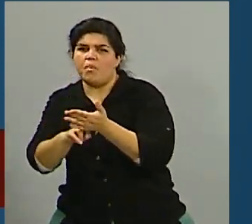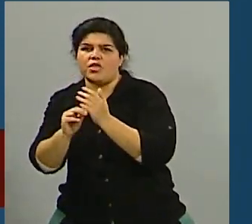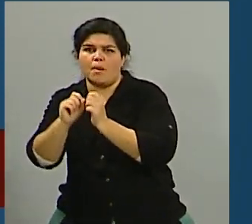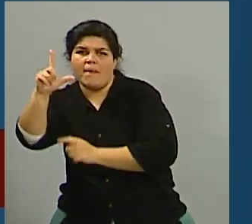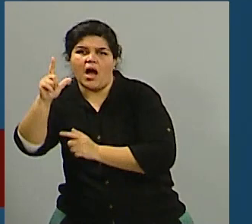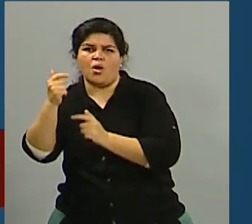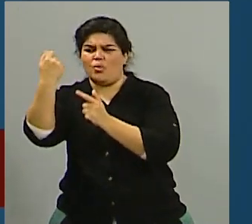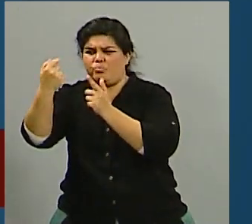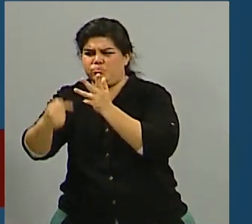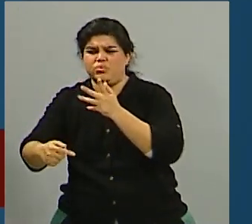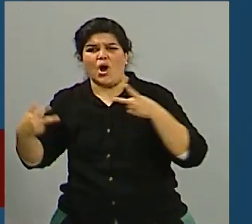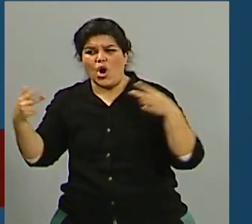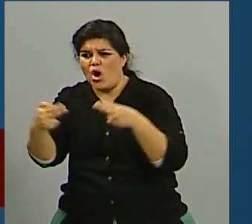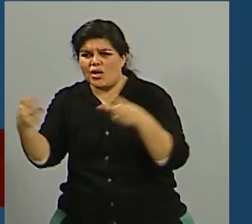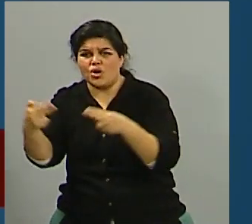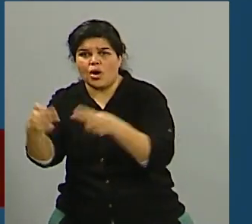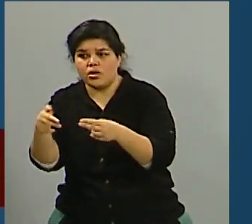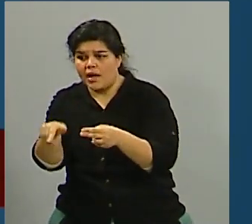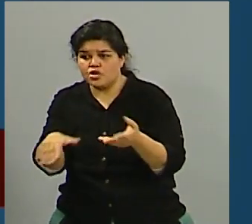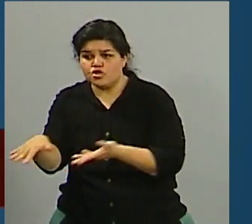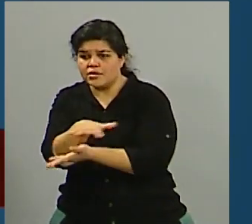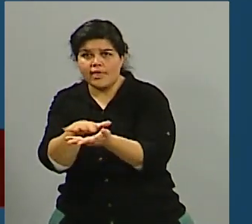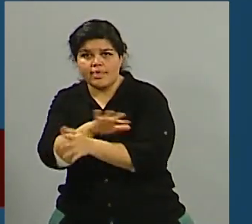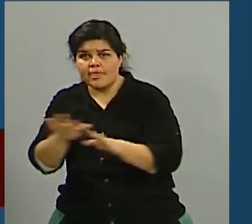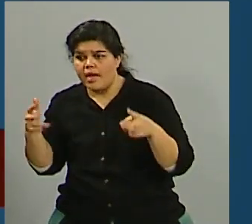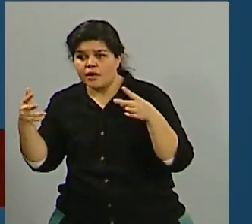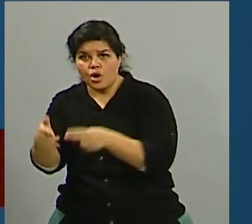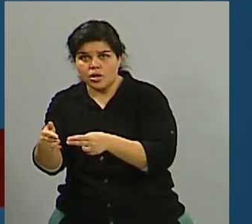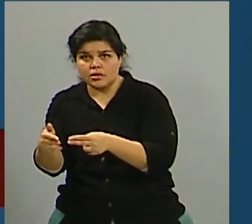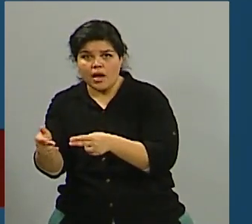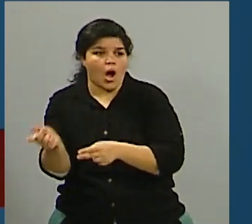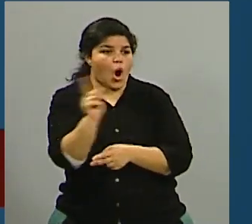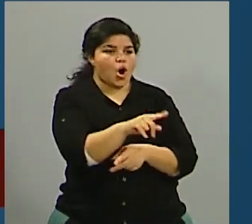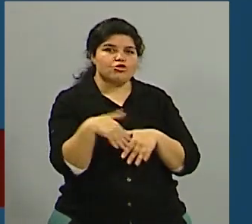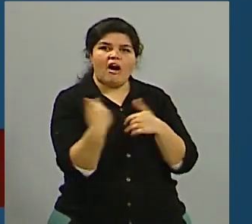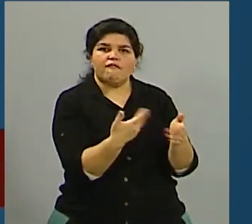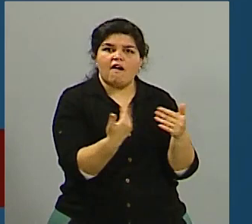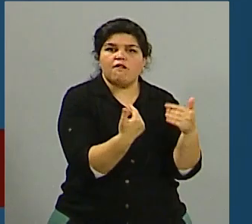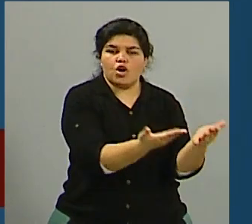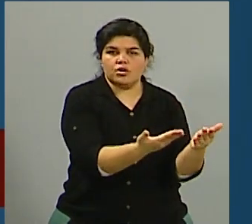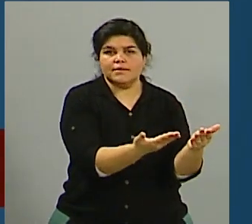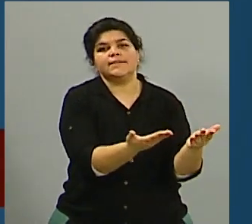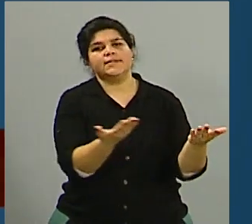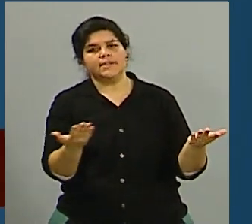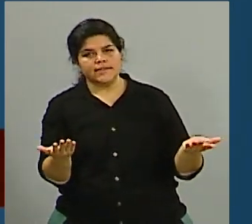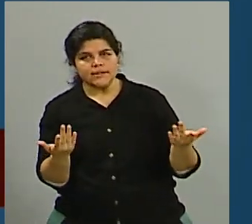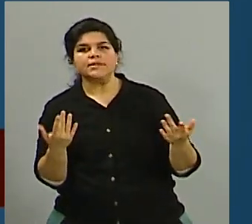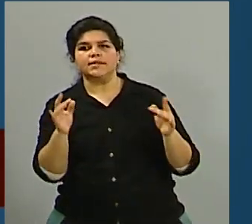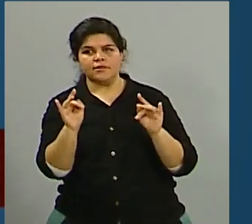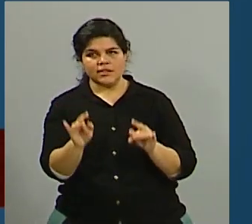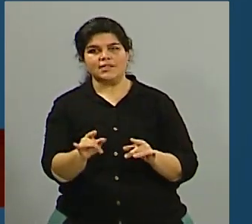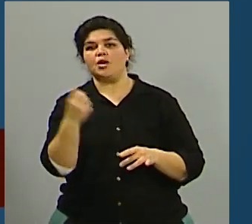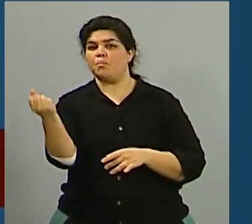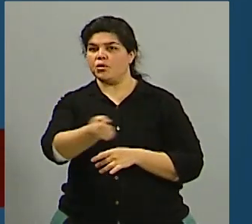si efectivamente se va a encarar una buena reforma tributaria. Y digo, una buena reforma tributaria que sea tipo barajar y dar de nuevo, ¿no? Claro.